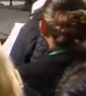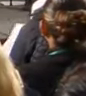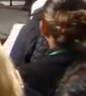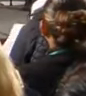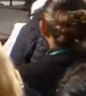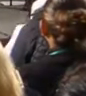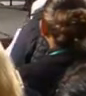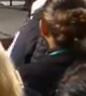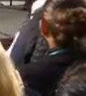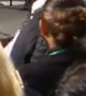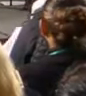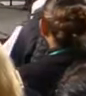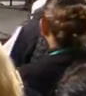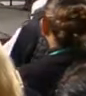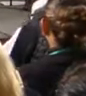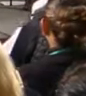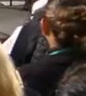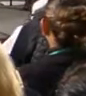Ya tenemos